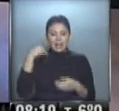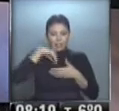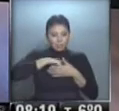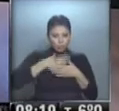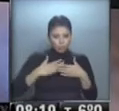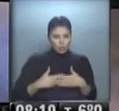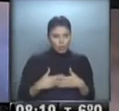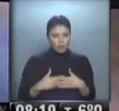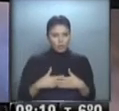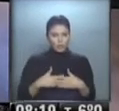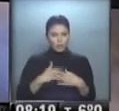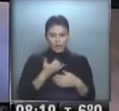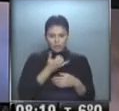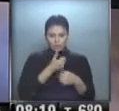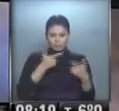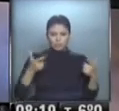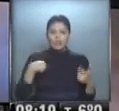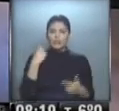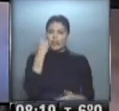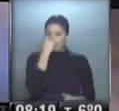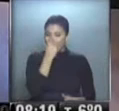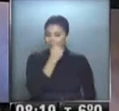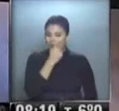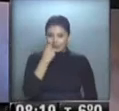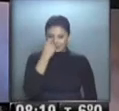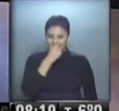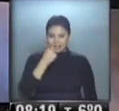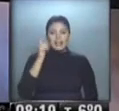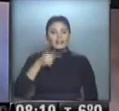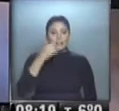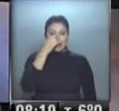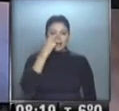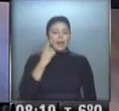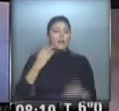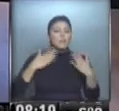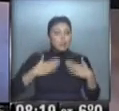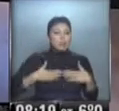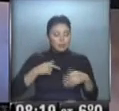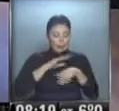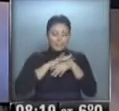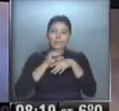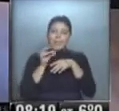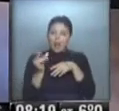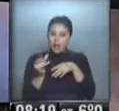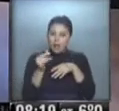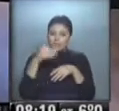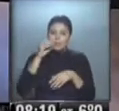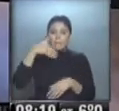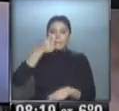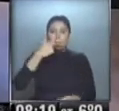cuerpo que están muy abundantes en la mucosa igual en la mucosa nasal en los pulmones y en la piel los mastocitos